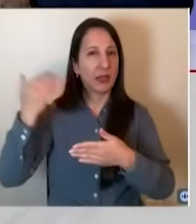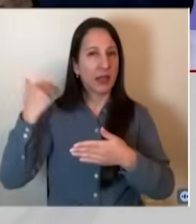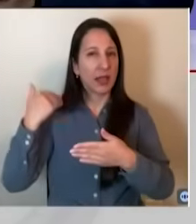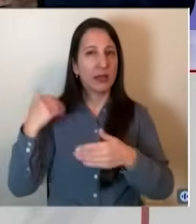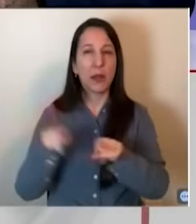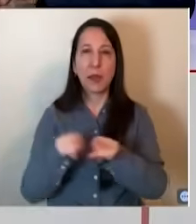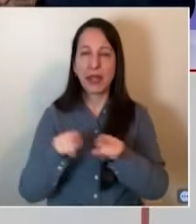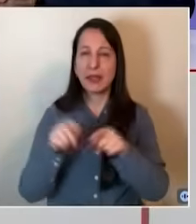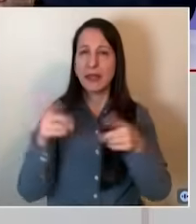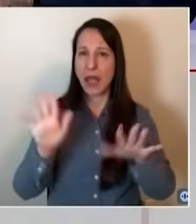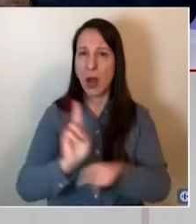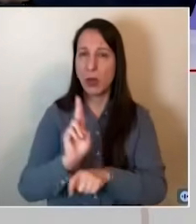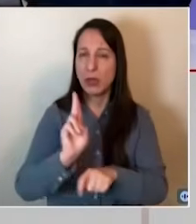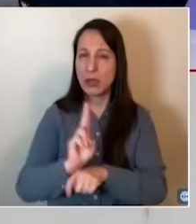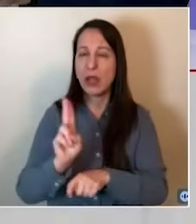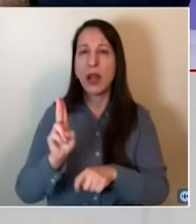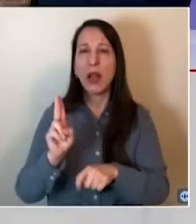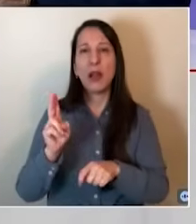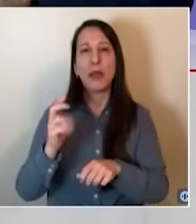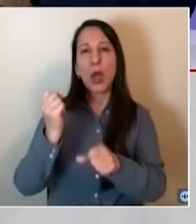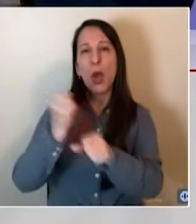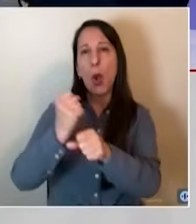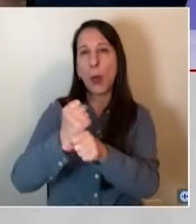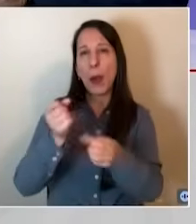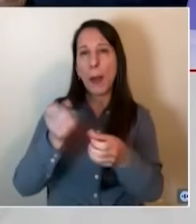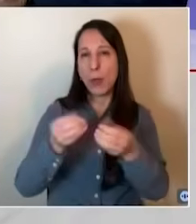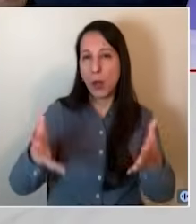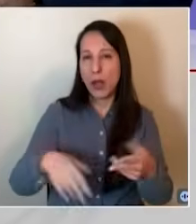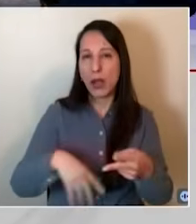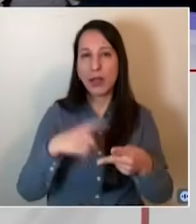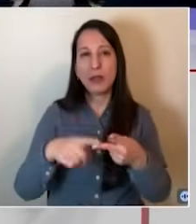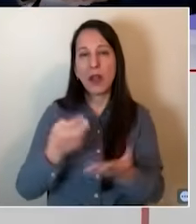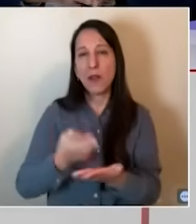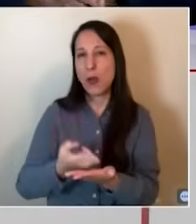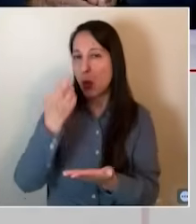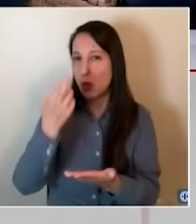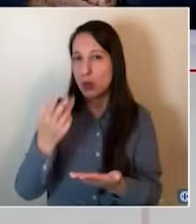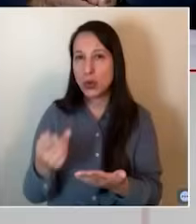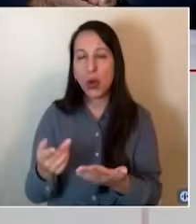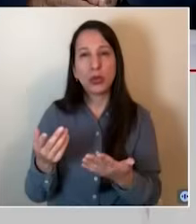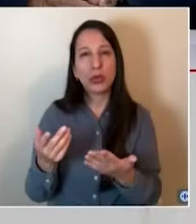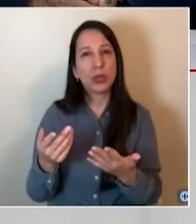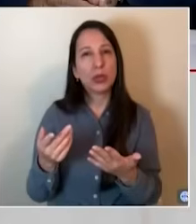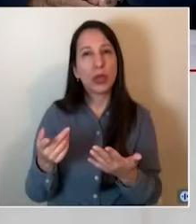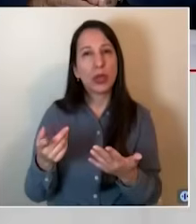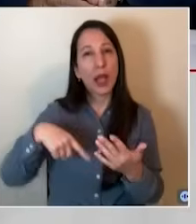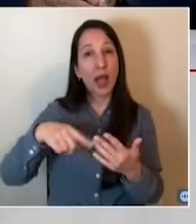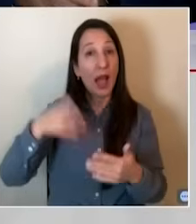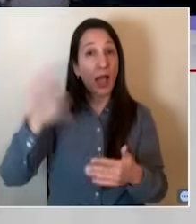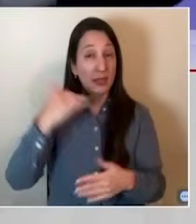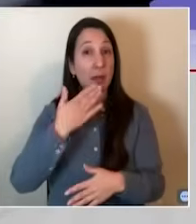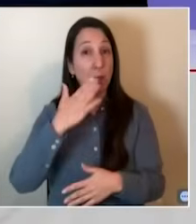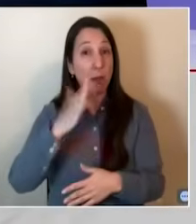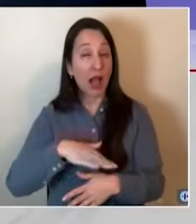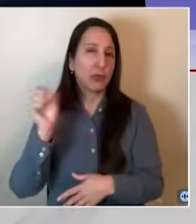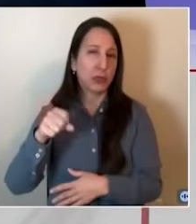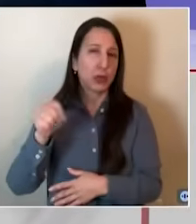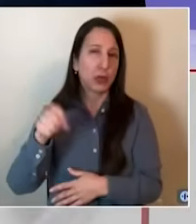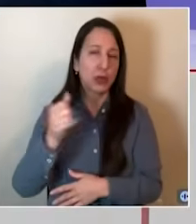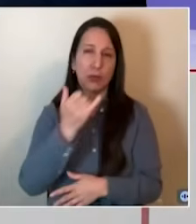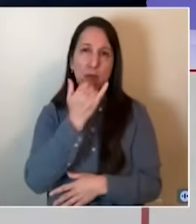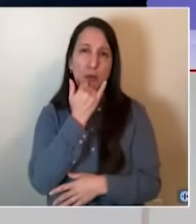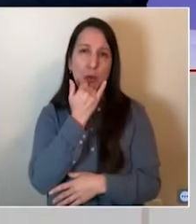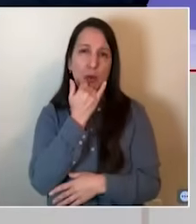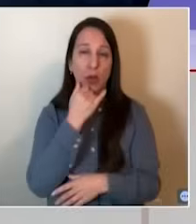utilizado las obras públicas, los recursos, las inversiones. ¿Que estaba mal antes? Sí. ¿Que no está bien